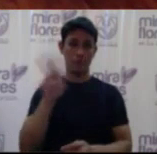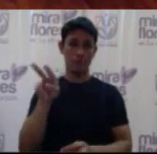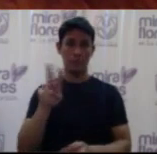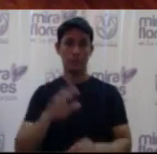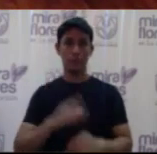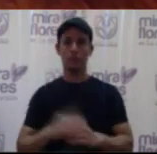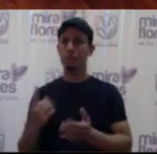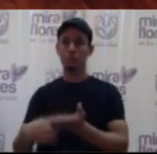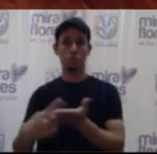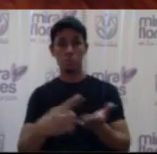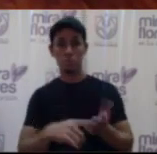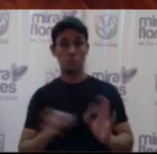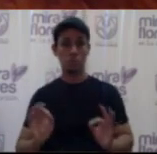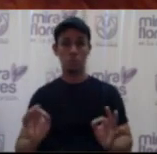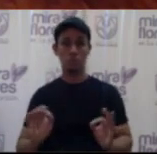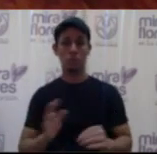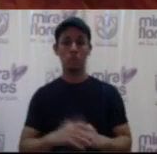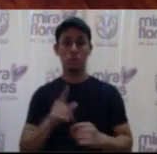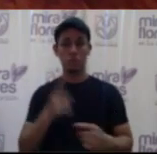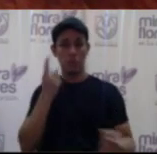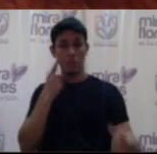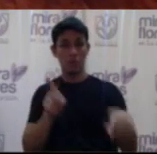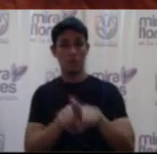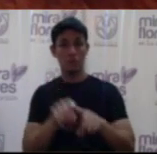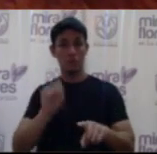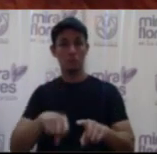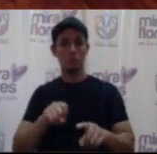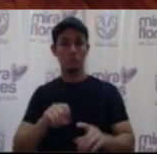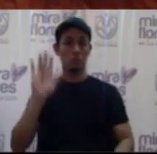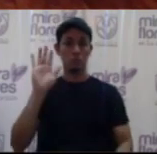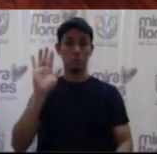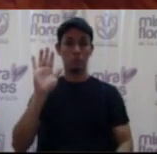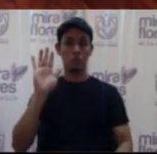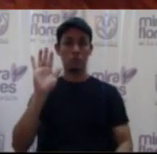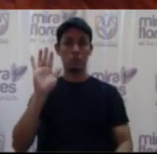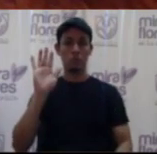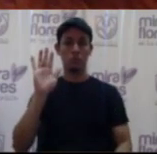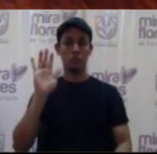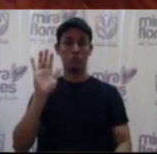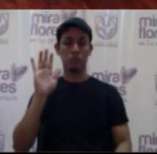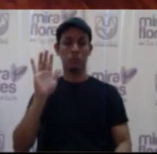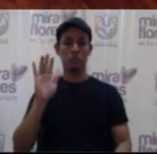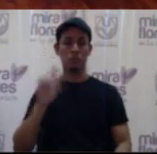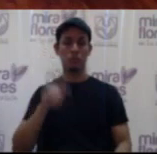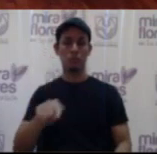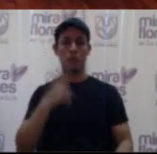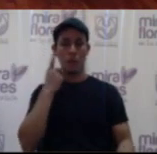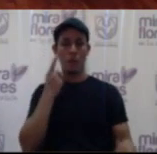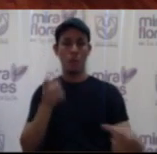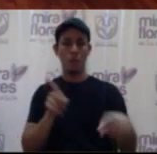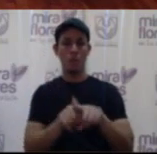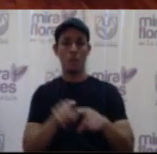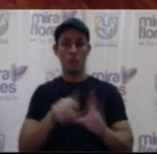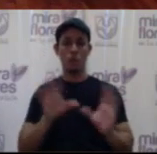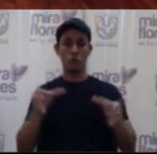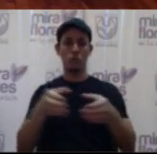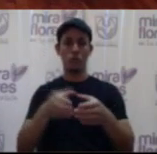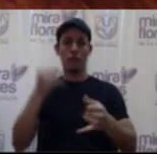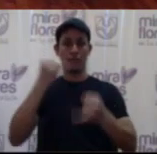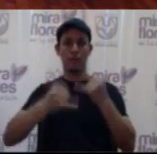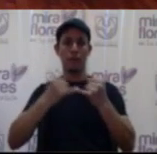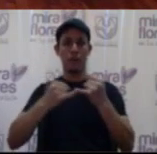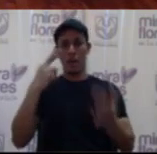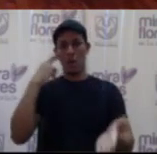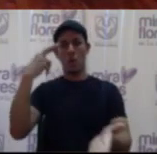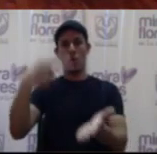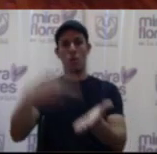habiendo debate, procedemos al voto. Aquellos miembros del consejo que estén a favor de aprobar este acuerdo de consejo que tiene por finalidad